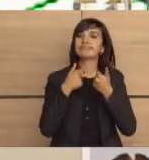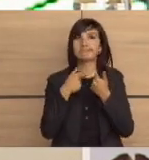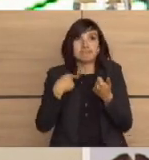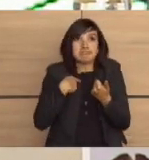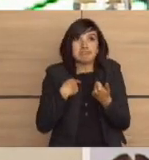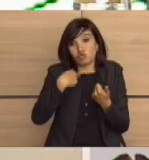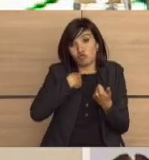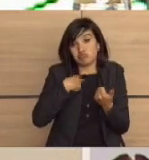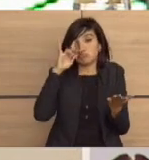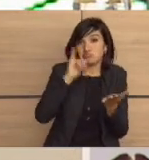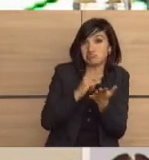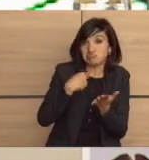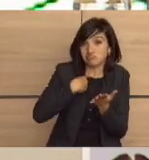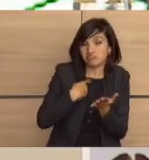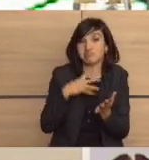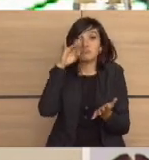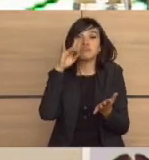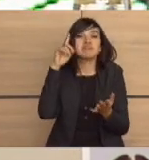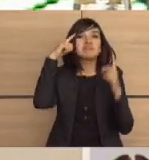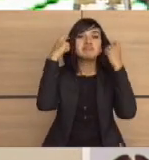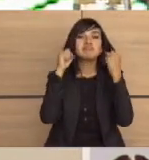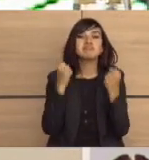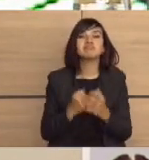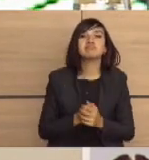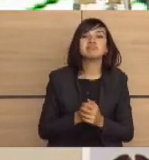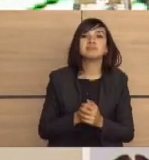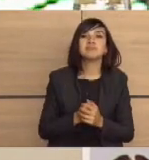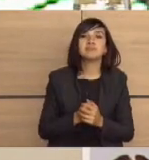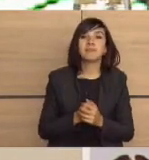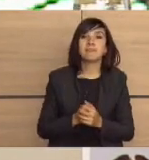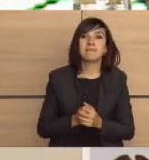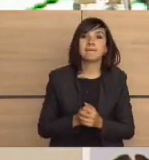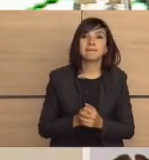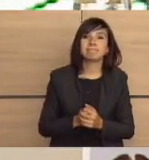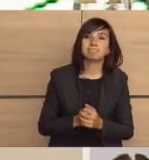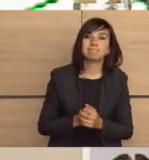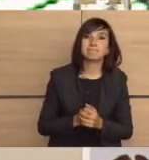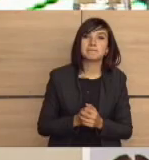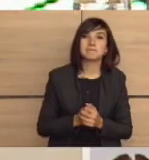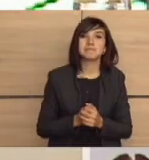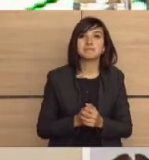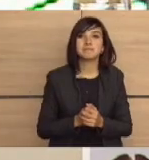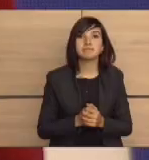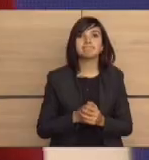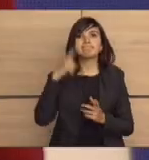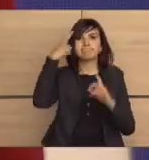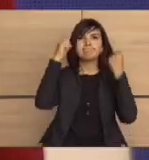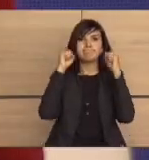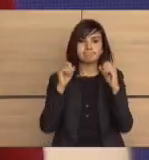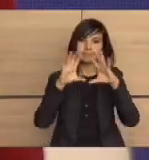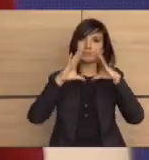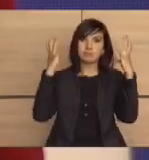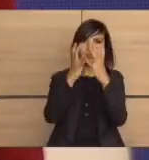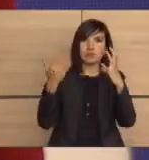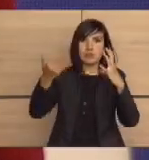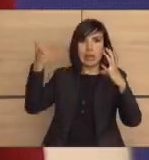preocupa a mí en estos momentos, es la necesaria deriva de un mundo en el que la ética estaba cifrada en